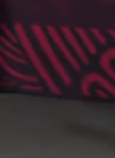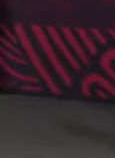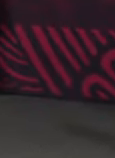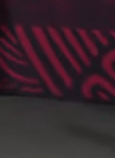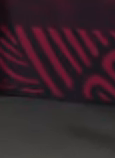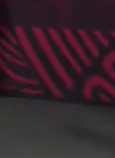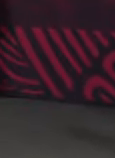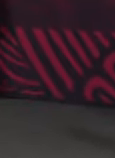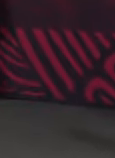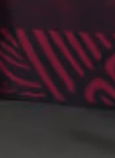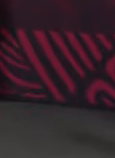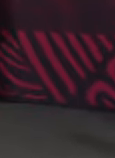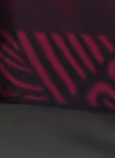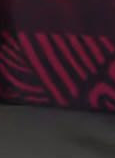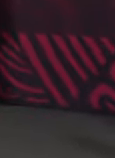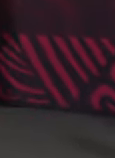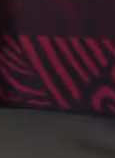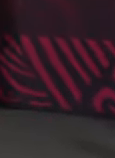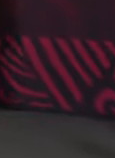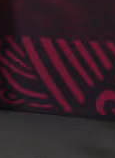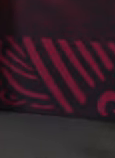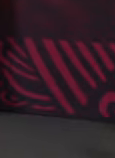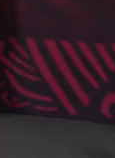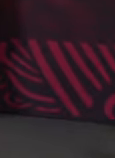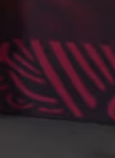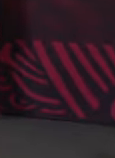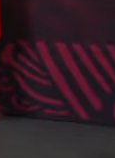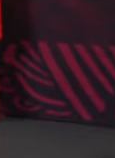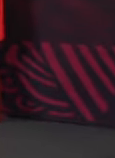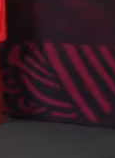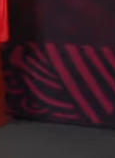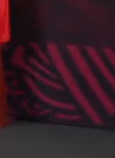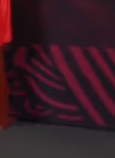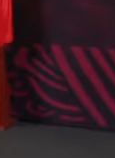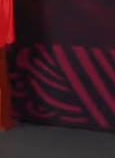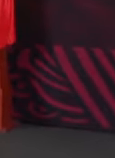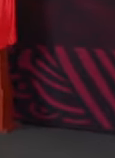Poco tiempo, como 20 minutos,